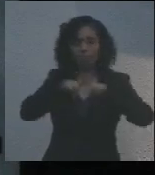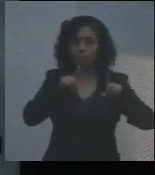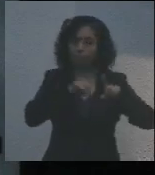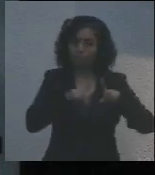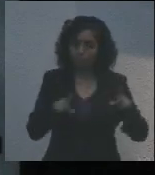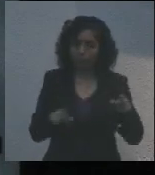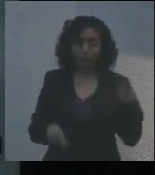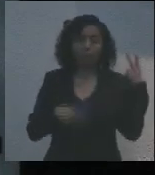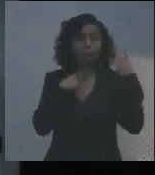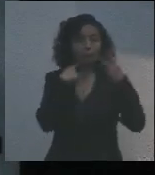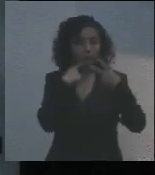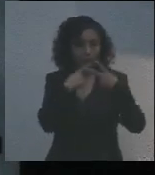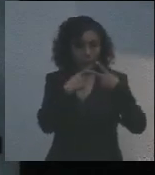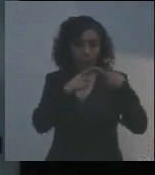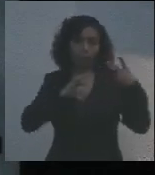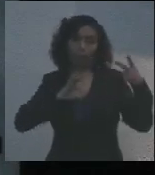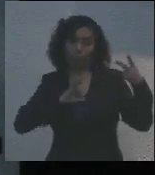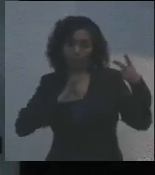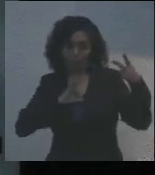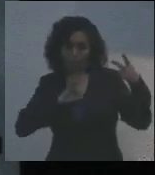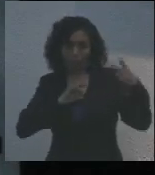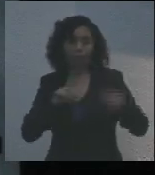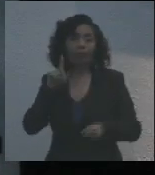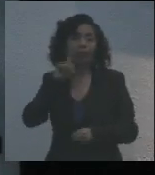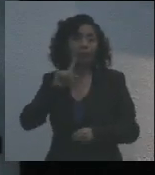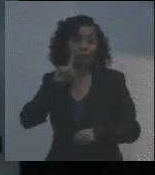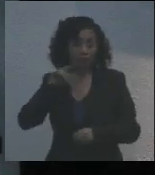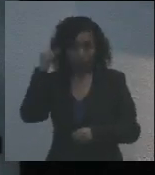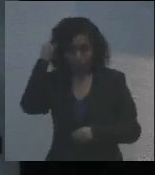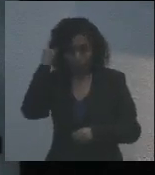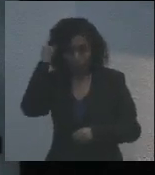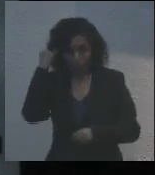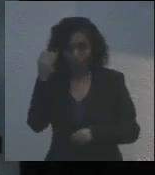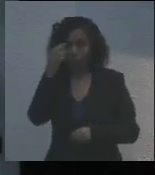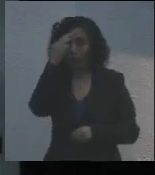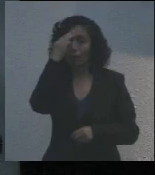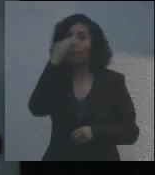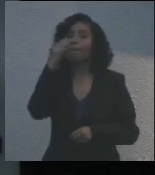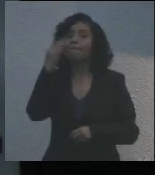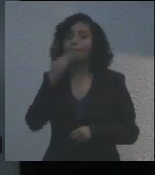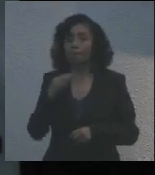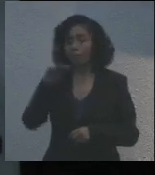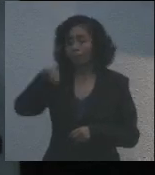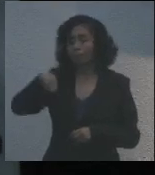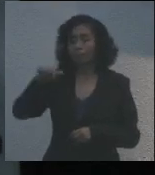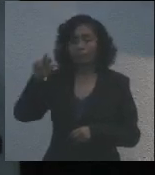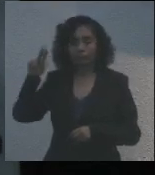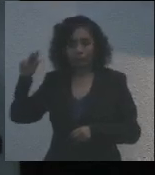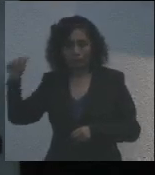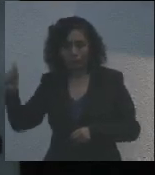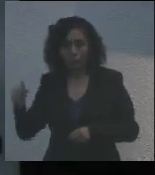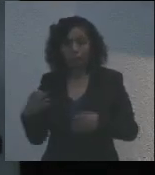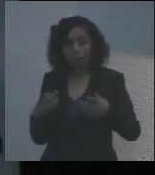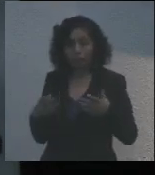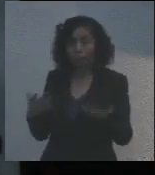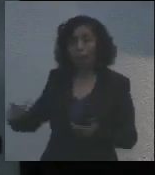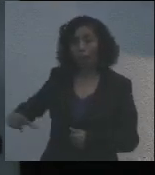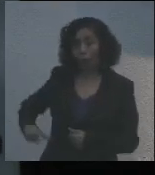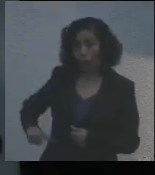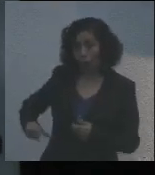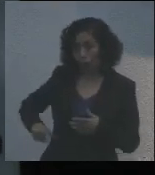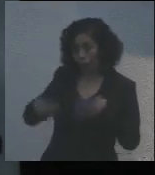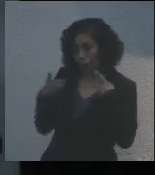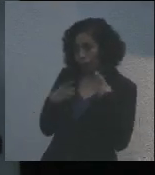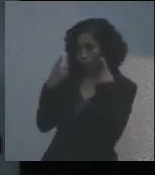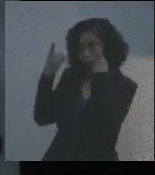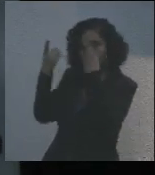segundo la medalla al mérito mujer indígena maya María petrona wicap será otorgada por el gobierno del estado